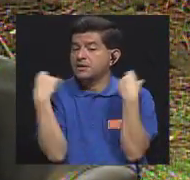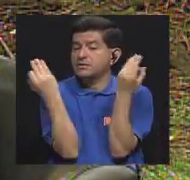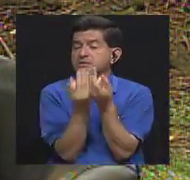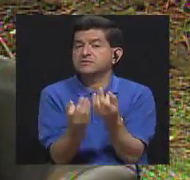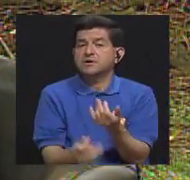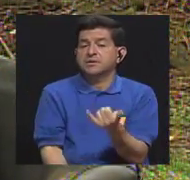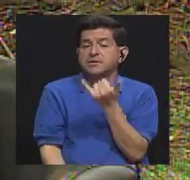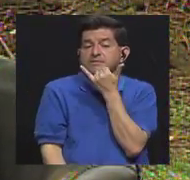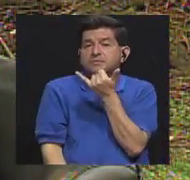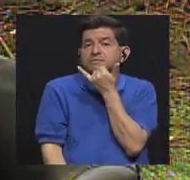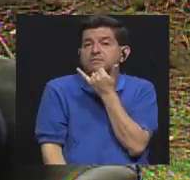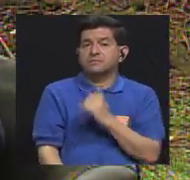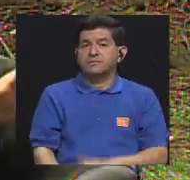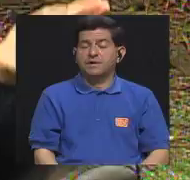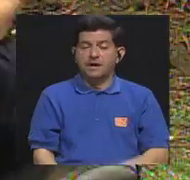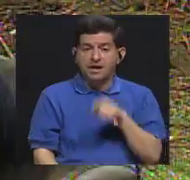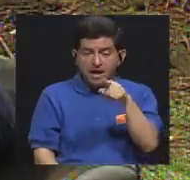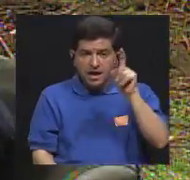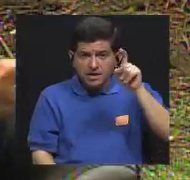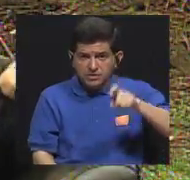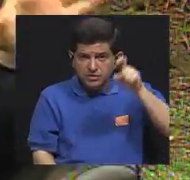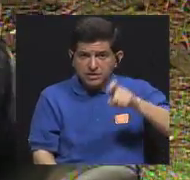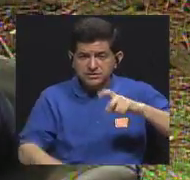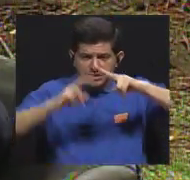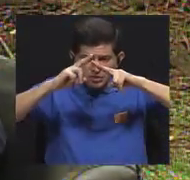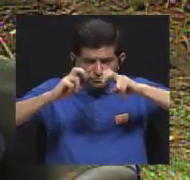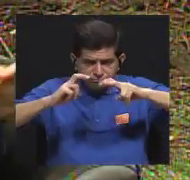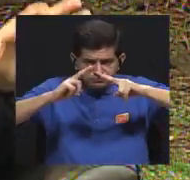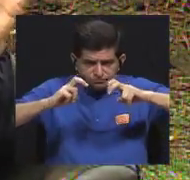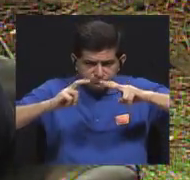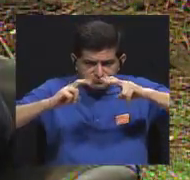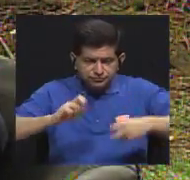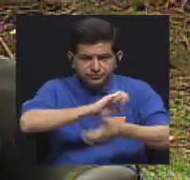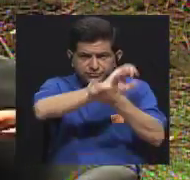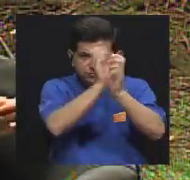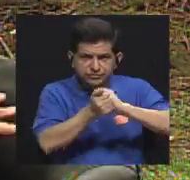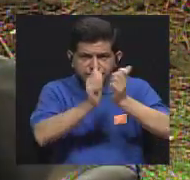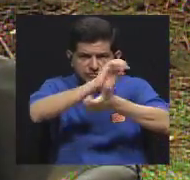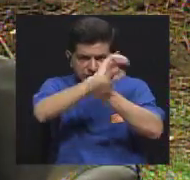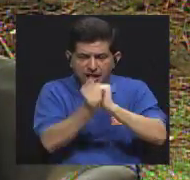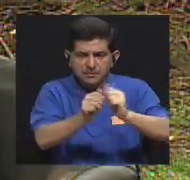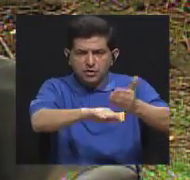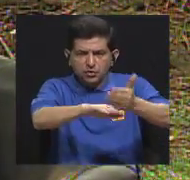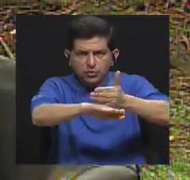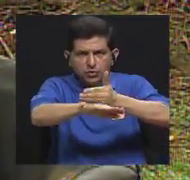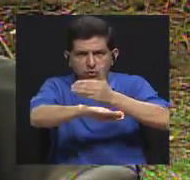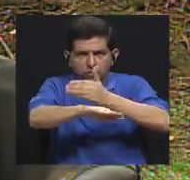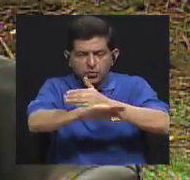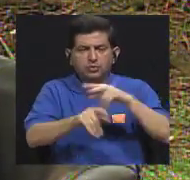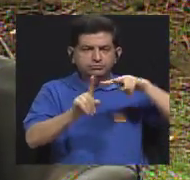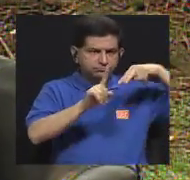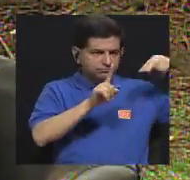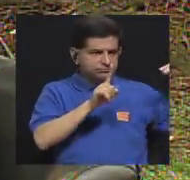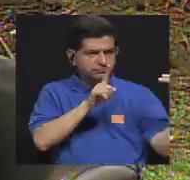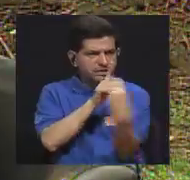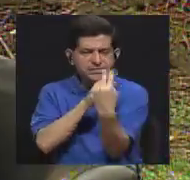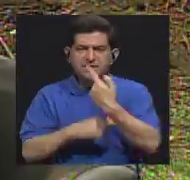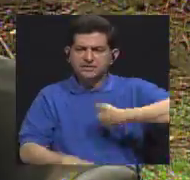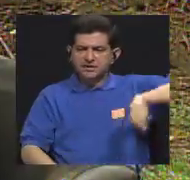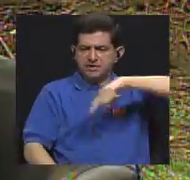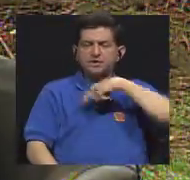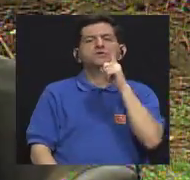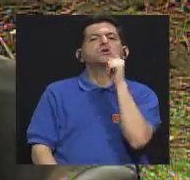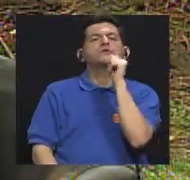familia. Y eso es lo que tenemos que ir haciendo, ¿verdad? Los cambios, ir mejorando nuestra perspectiva de quiénes